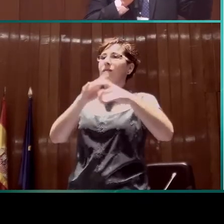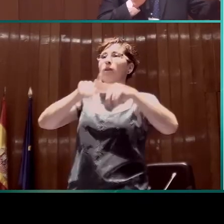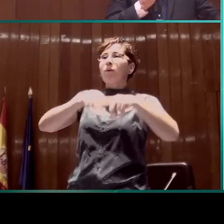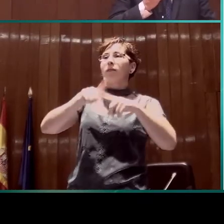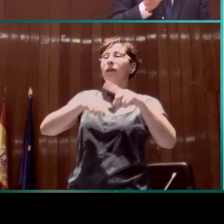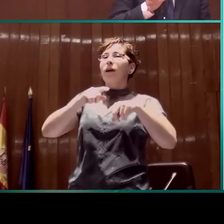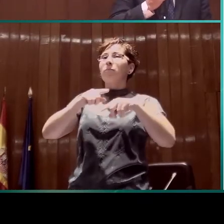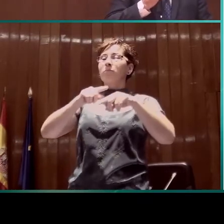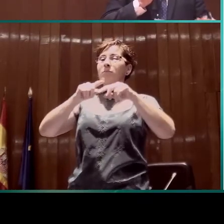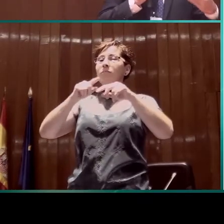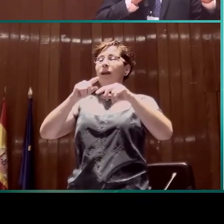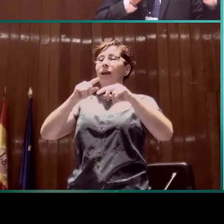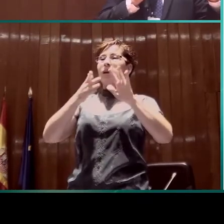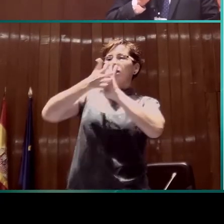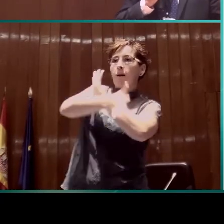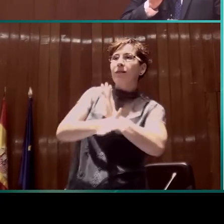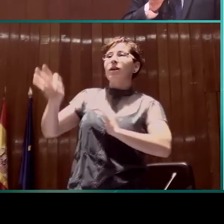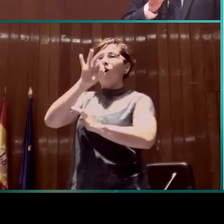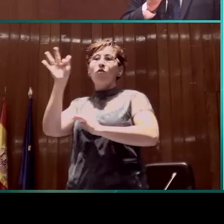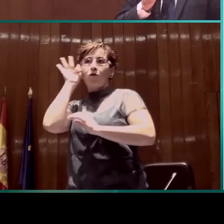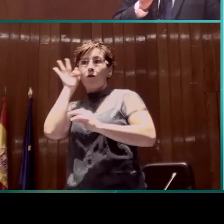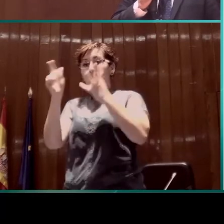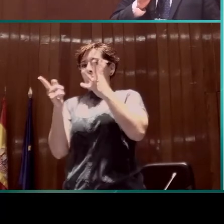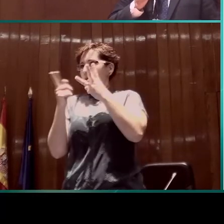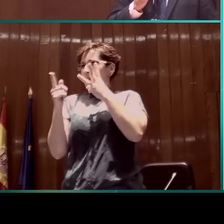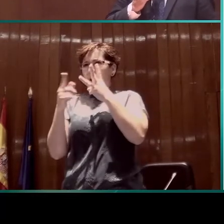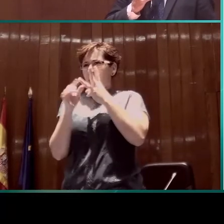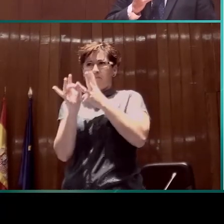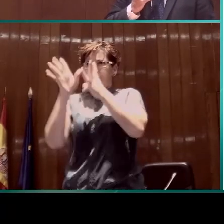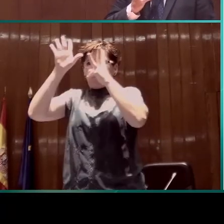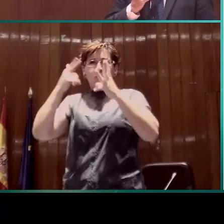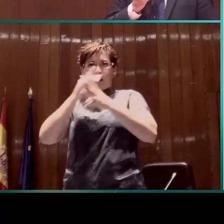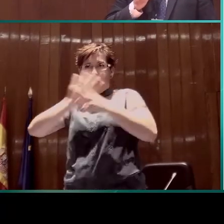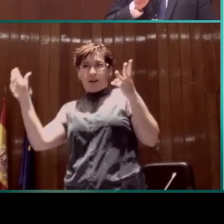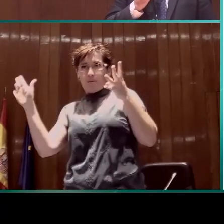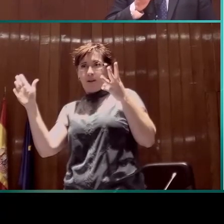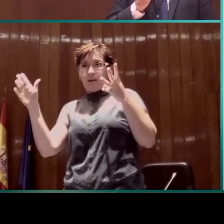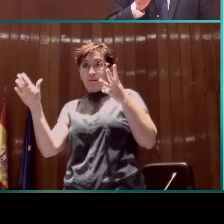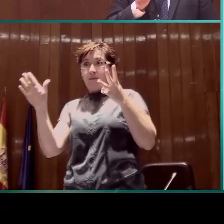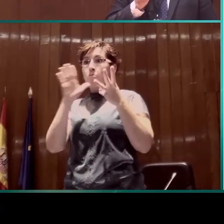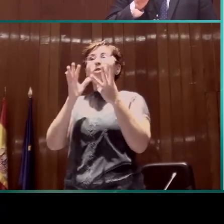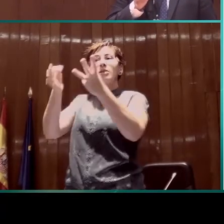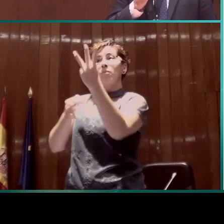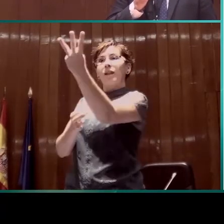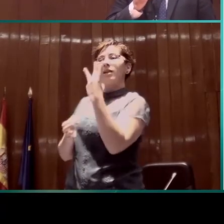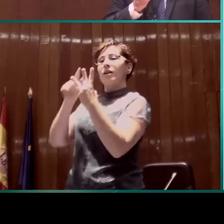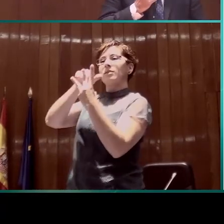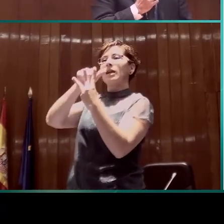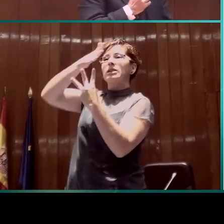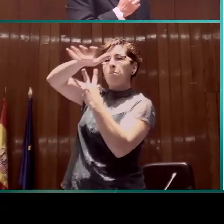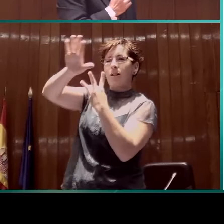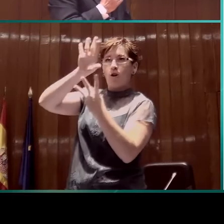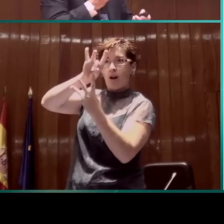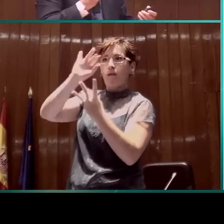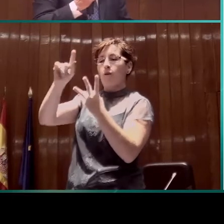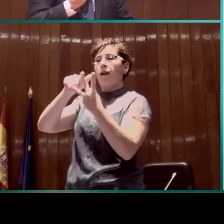pongo dentro una palabra que tiene relación semántica o una palabra que tiene relación fonológica. Bueno,